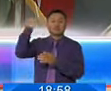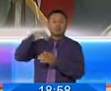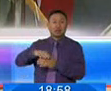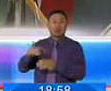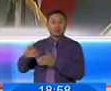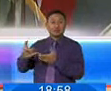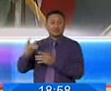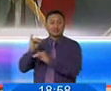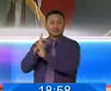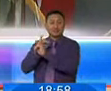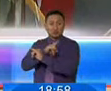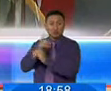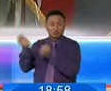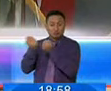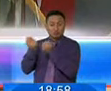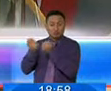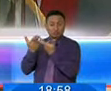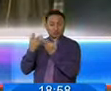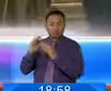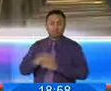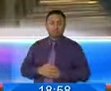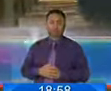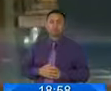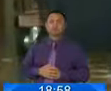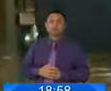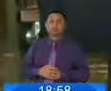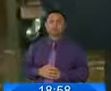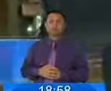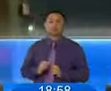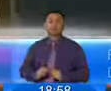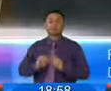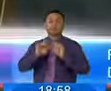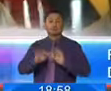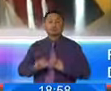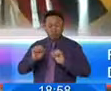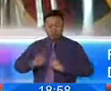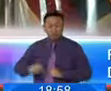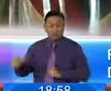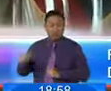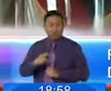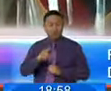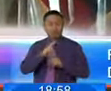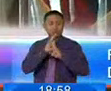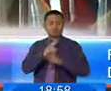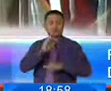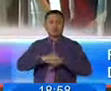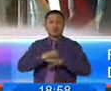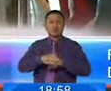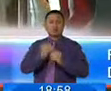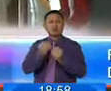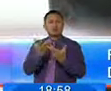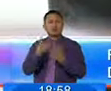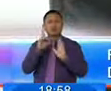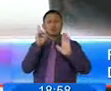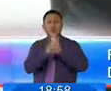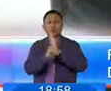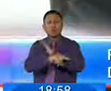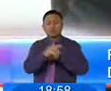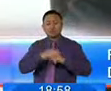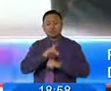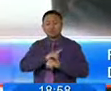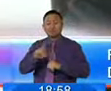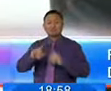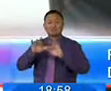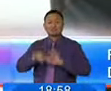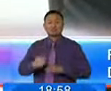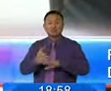manejando esta entidad del espionaje ecuatoriano. Que el secretario debe responder ante las denuncias que se han presentado de que la secretaría